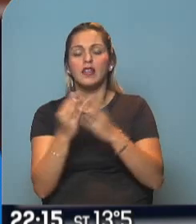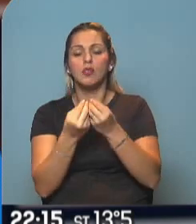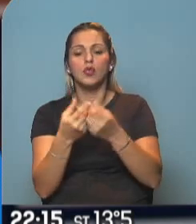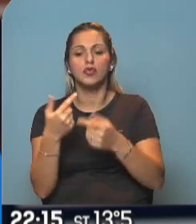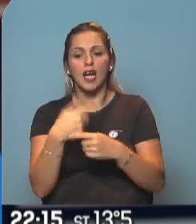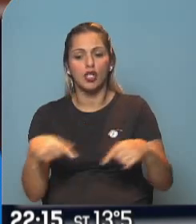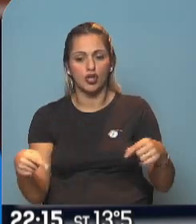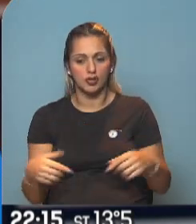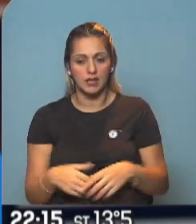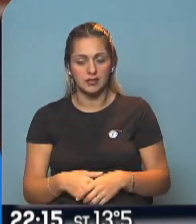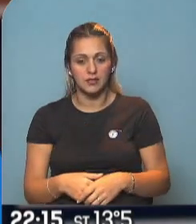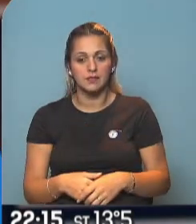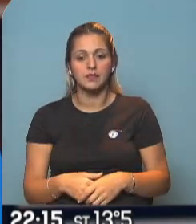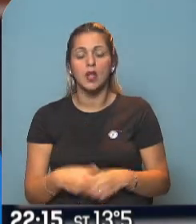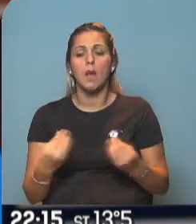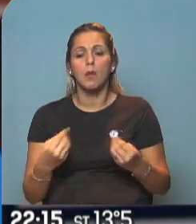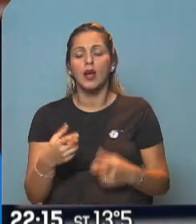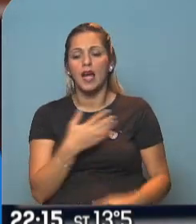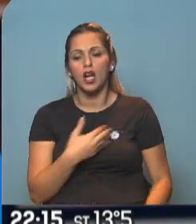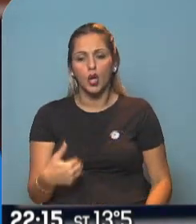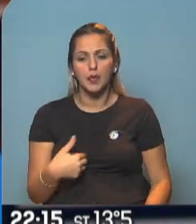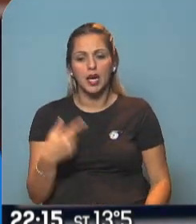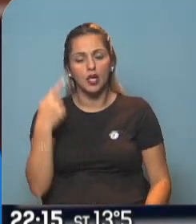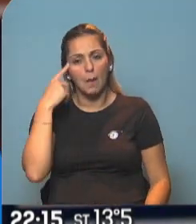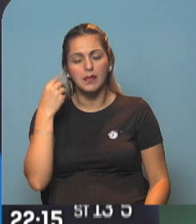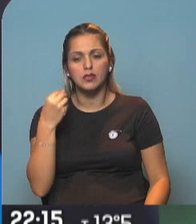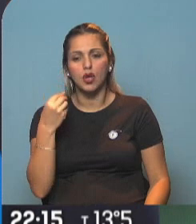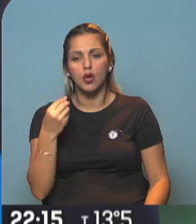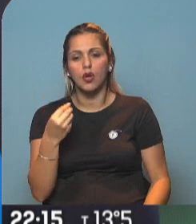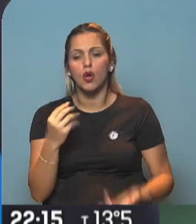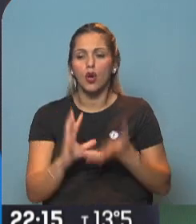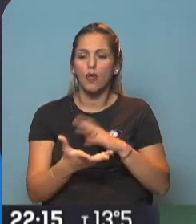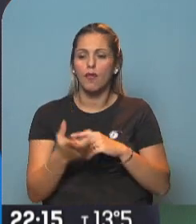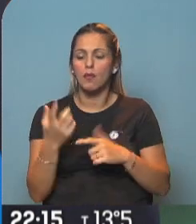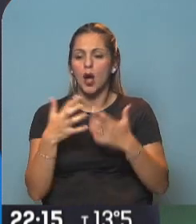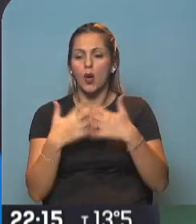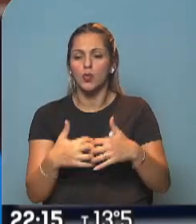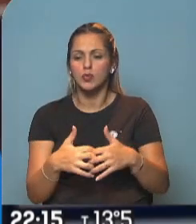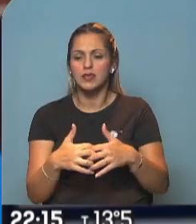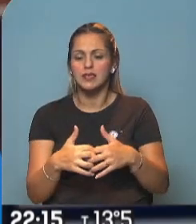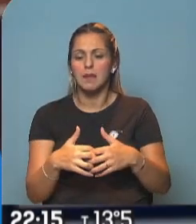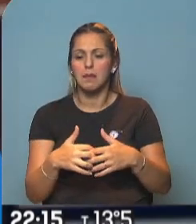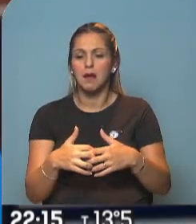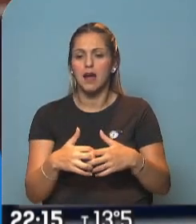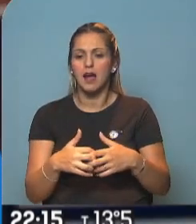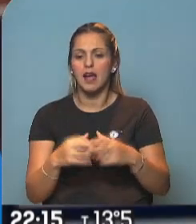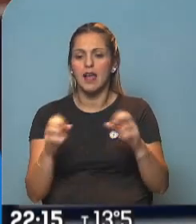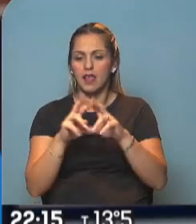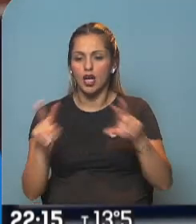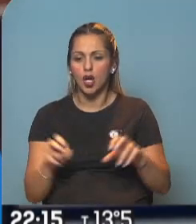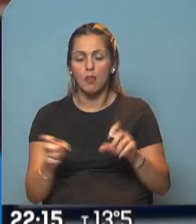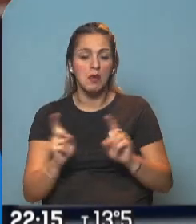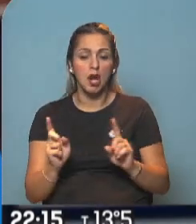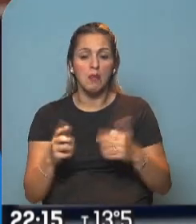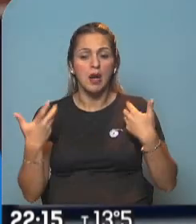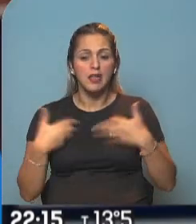hayan salido. No porque el gobierno particularmente creo que haya pensado mucho en un sistema no mercantil, sino porque necesitaba... Sí, se fue dando. Se fue